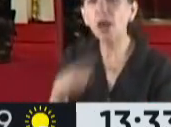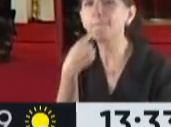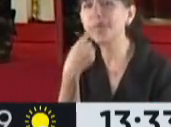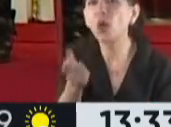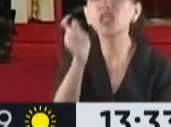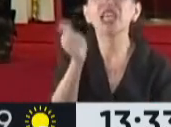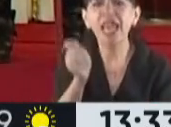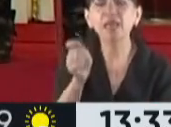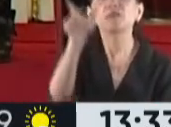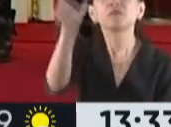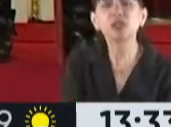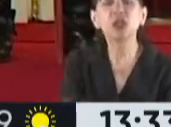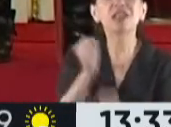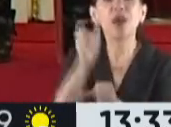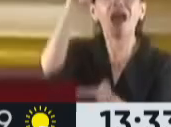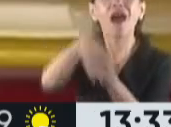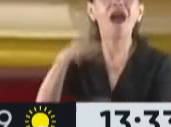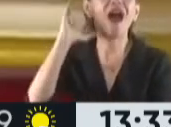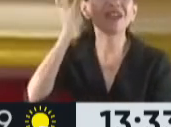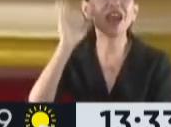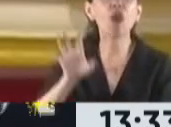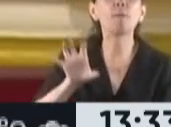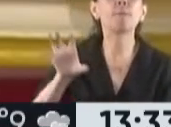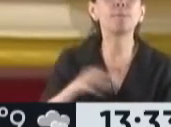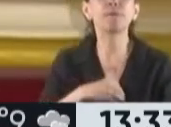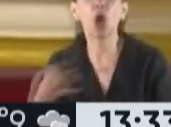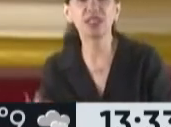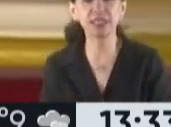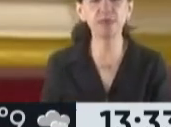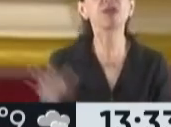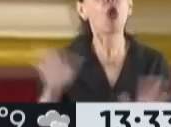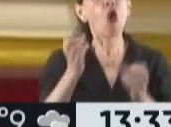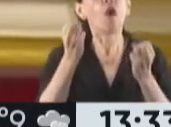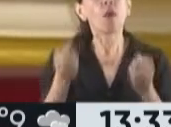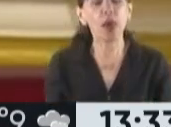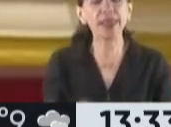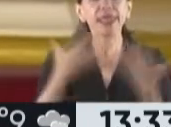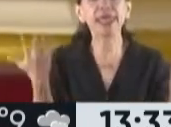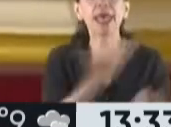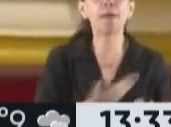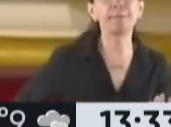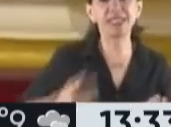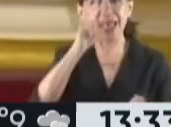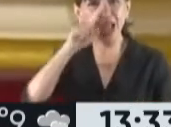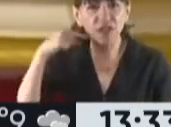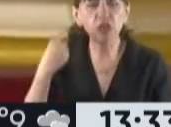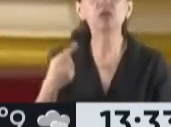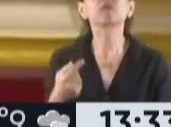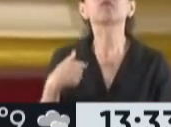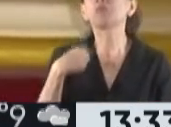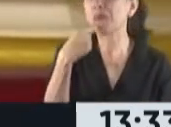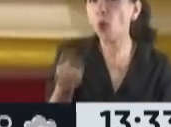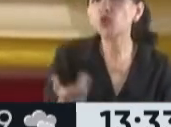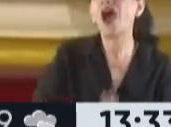representante de Radio Provincia. ¿Qué tal, presidente? ¿Cómo le va? Buen día. Quería consultarlo en torno al acuerdo anterior del